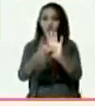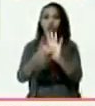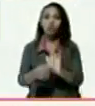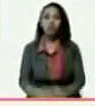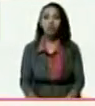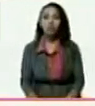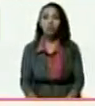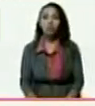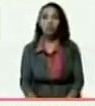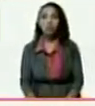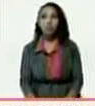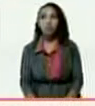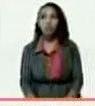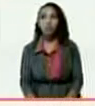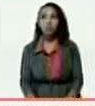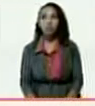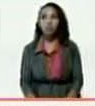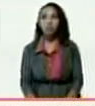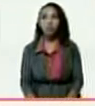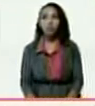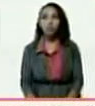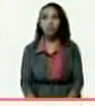Lo más